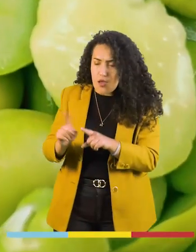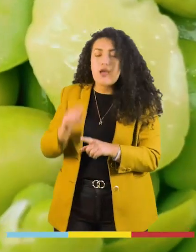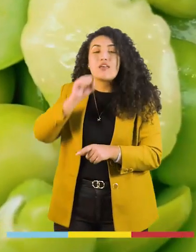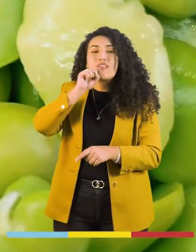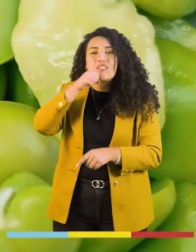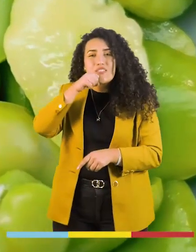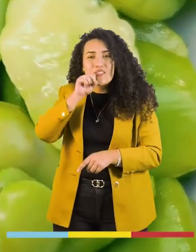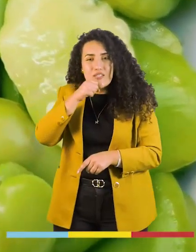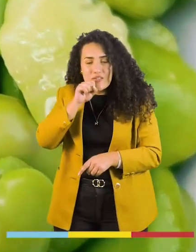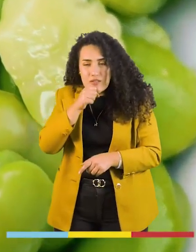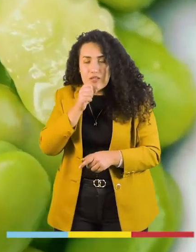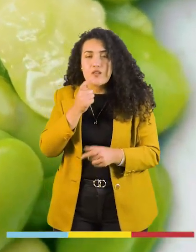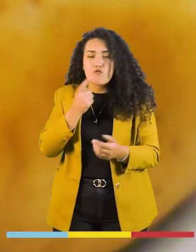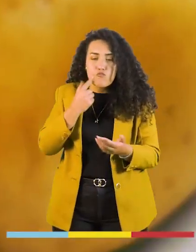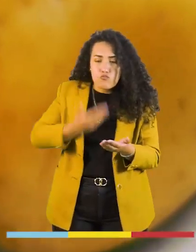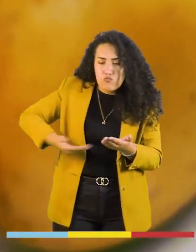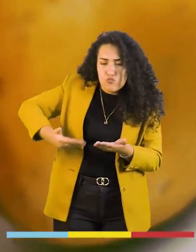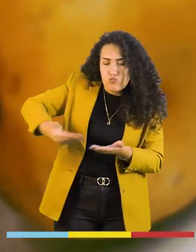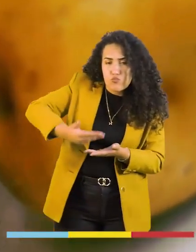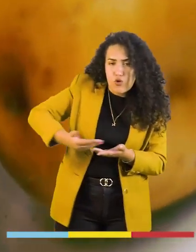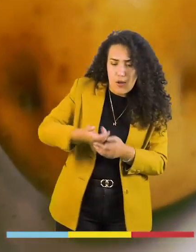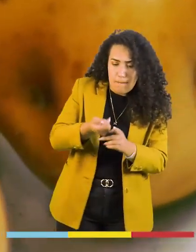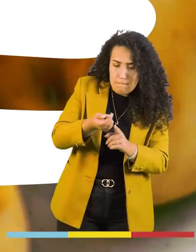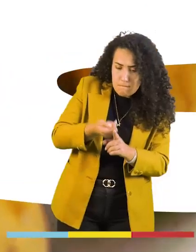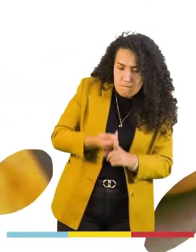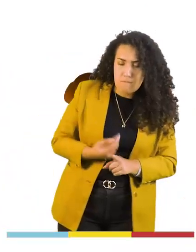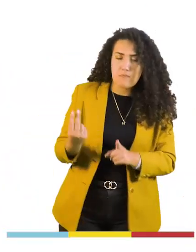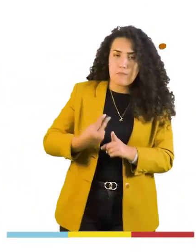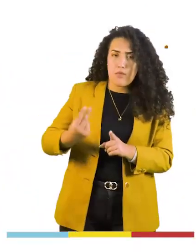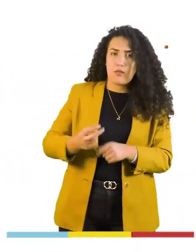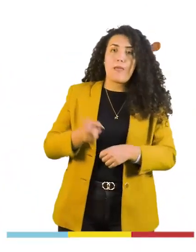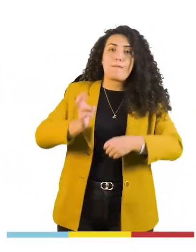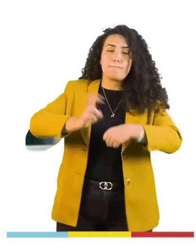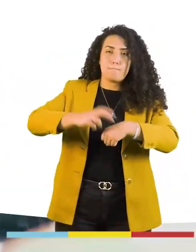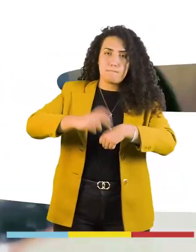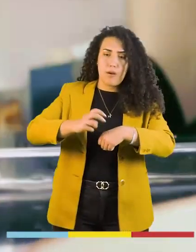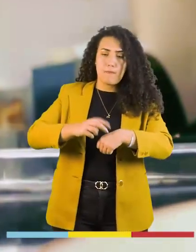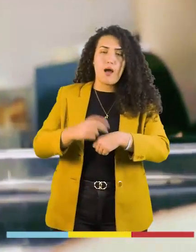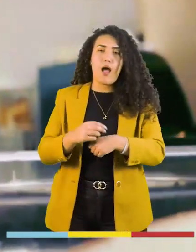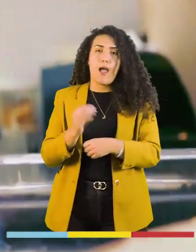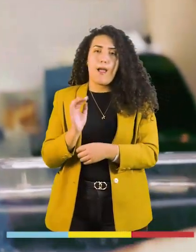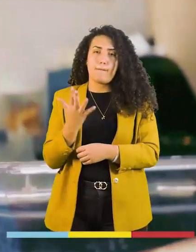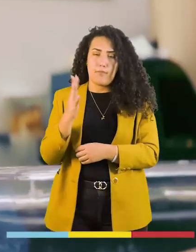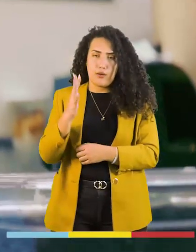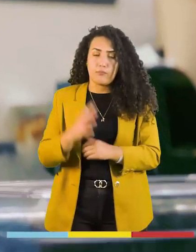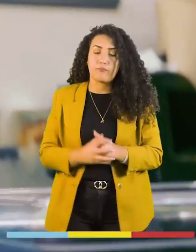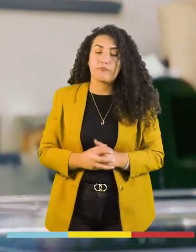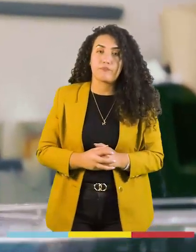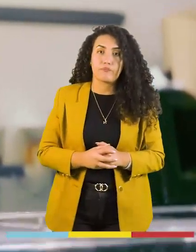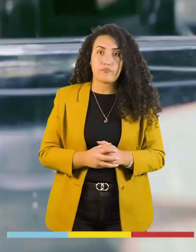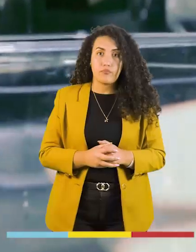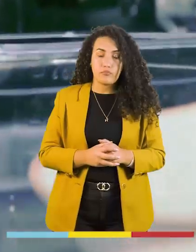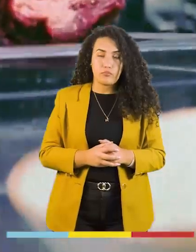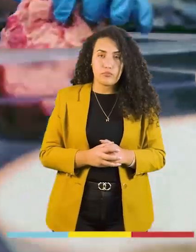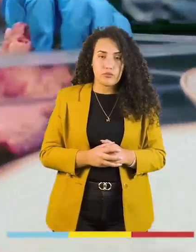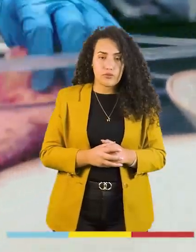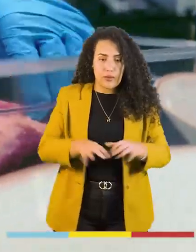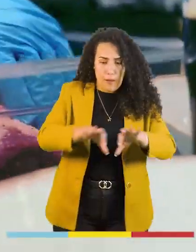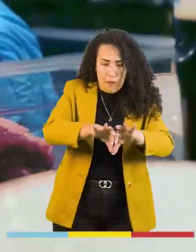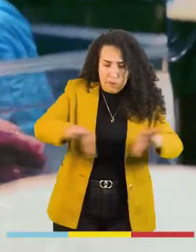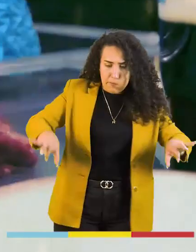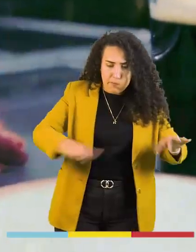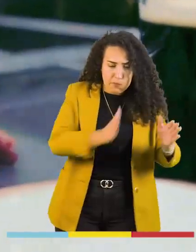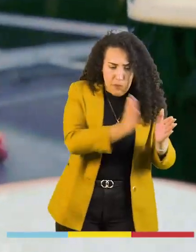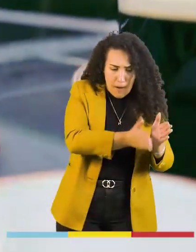una salsa con habas, arvejas, papa criolla tradicional de nuestra región. El cordero se corta en piezas aproximadamente de